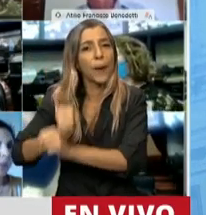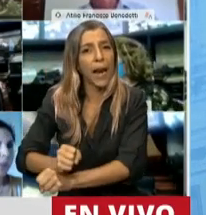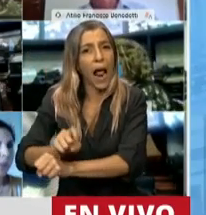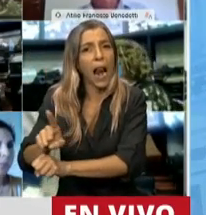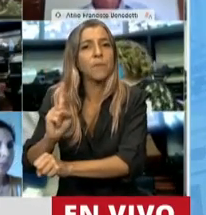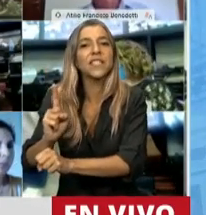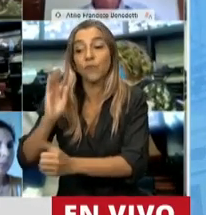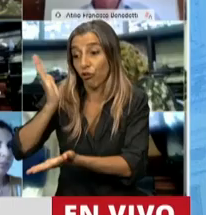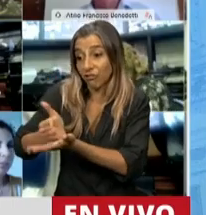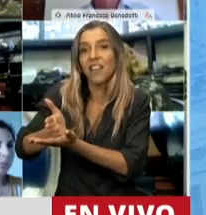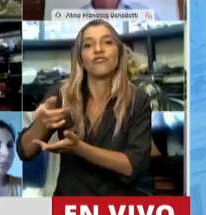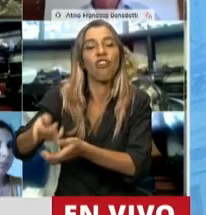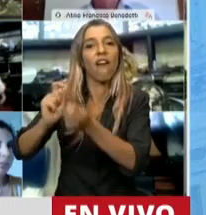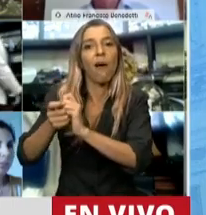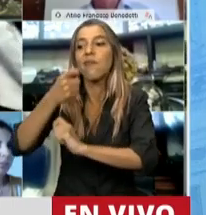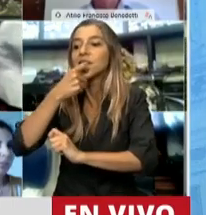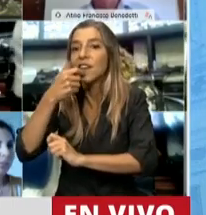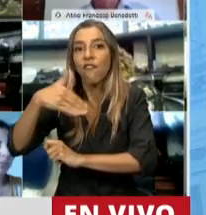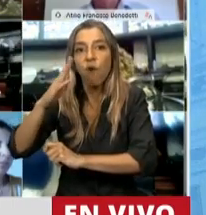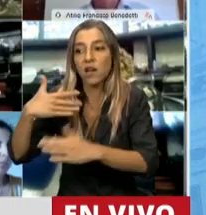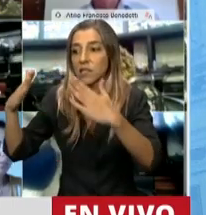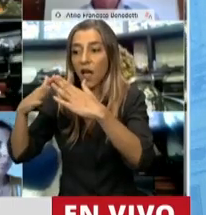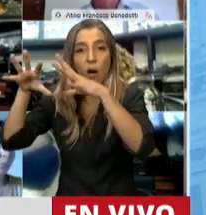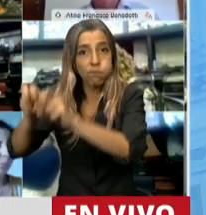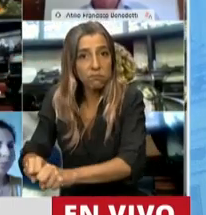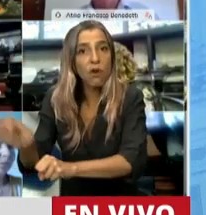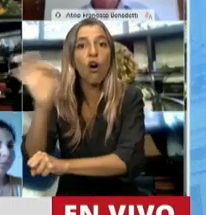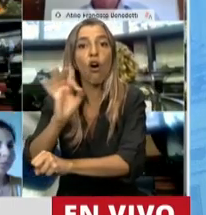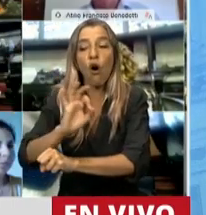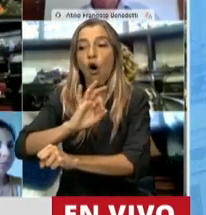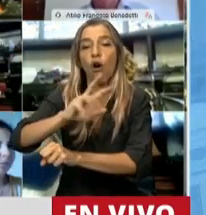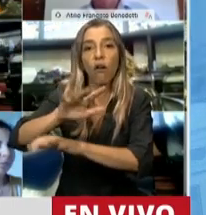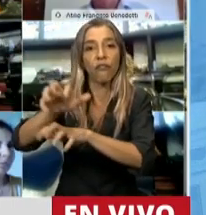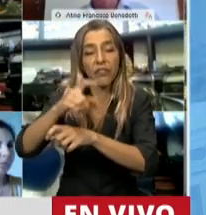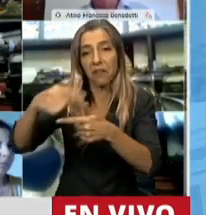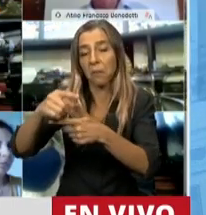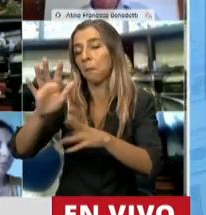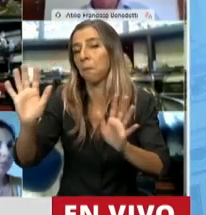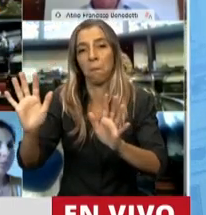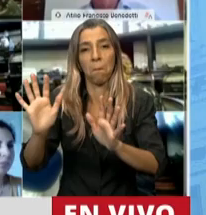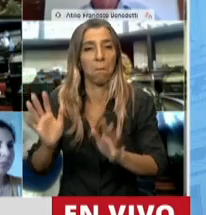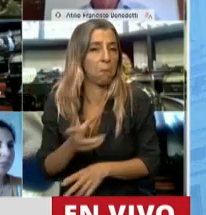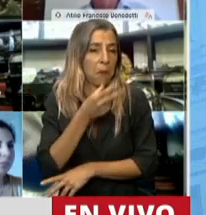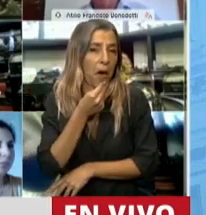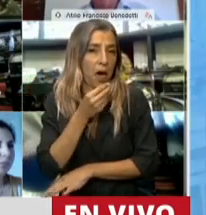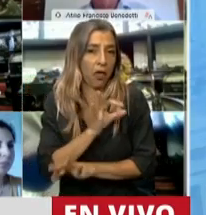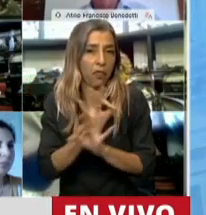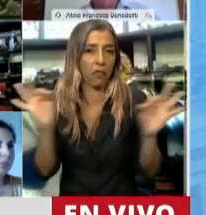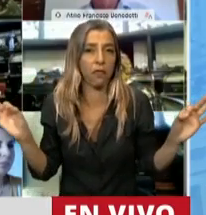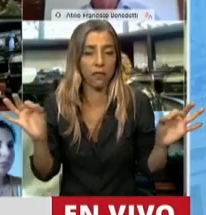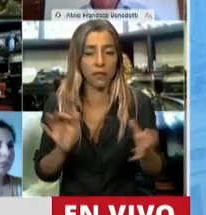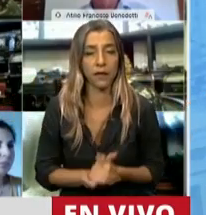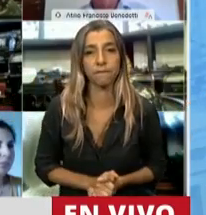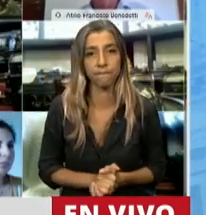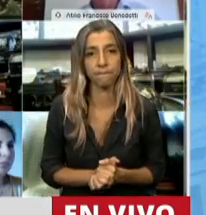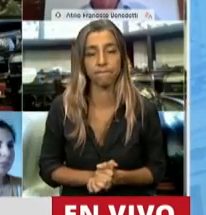quienes destruyeran la producción. Por supuesto que tampoco lo hemos conseguido. Pero ¿sabe cuál es el origen de esto, presidente?